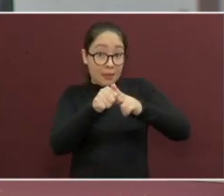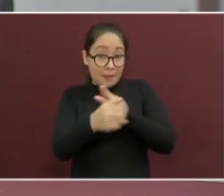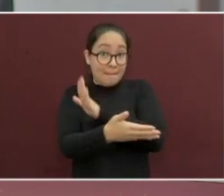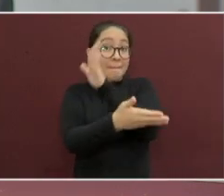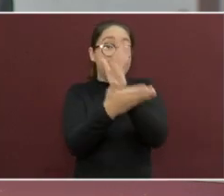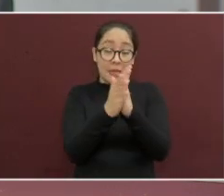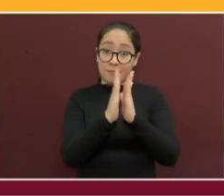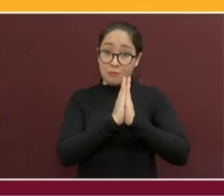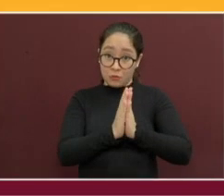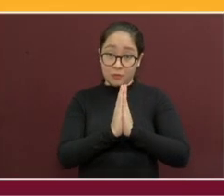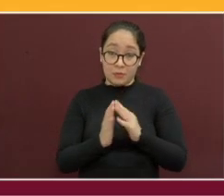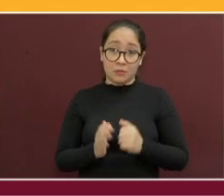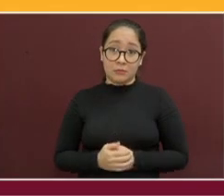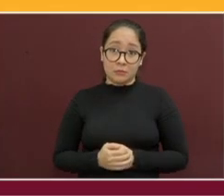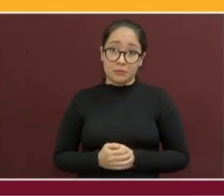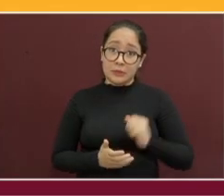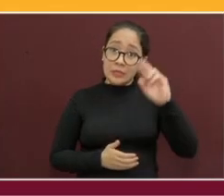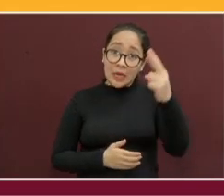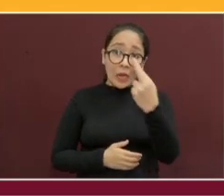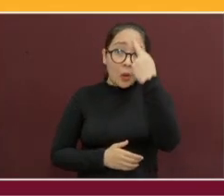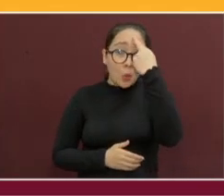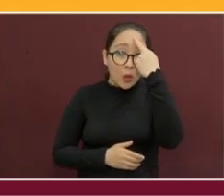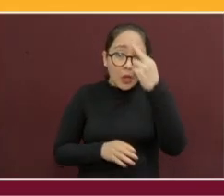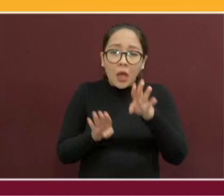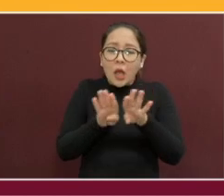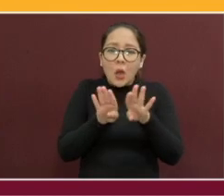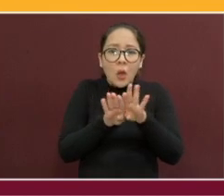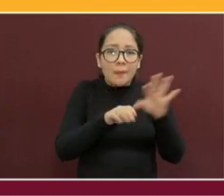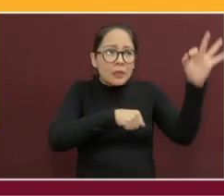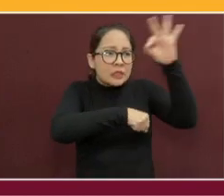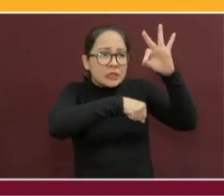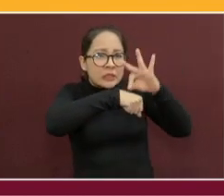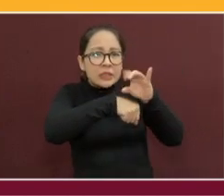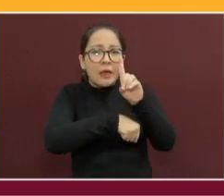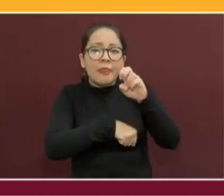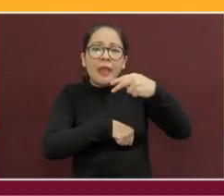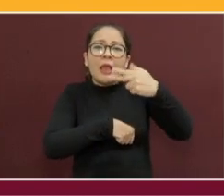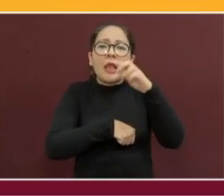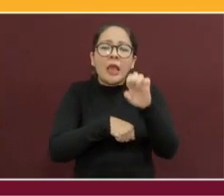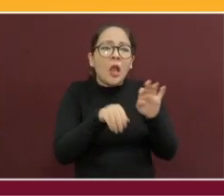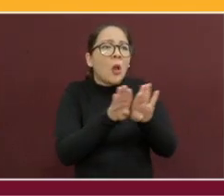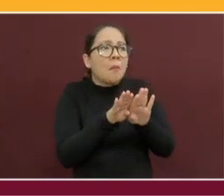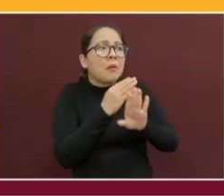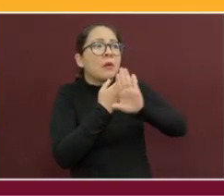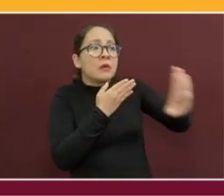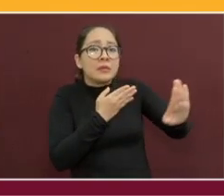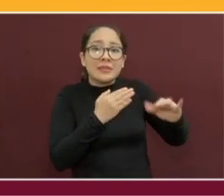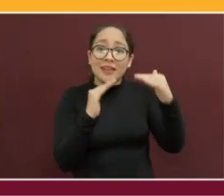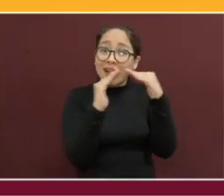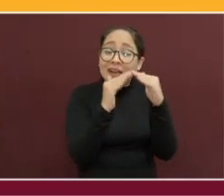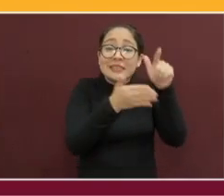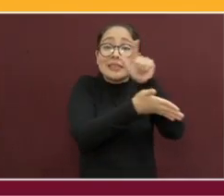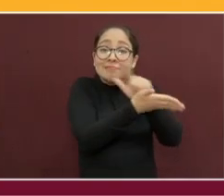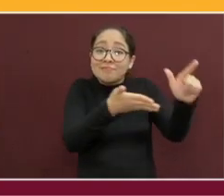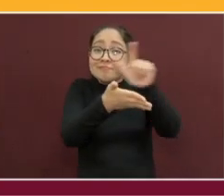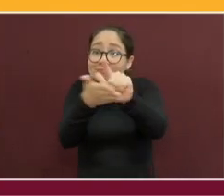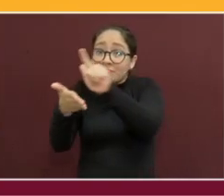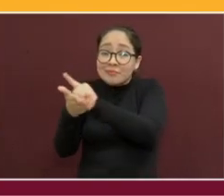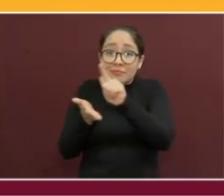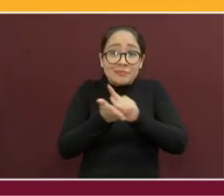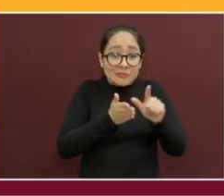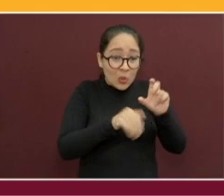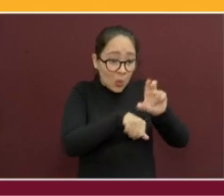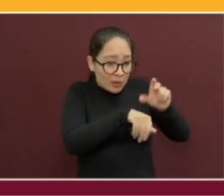y recuerde la mejor manera de cuidarnos del dengue es mediante la eliminación de criaderos de las casas y evitar que el